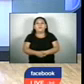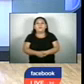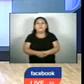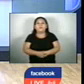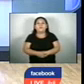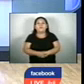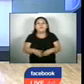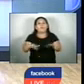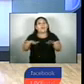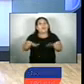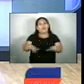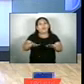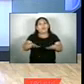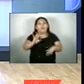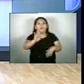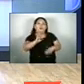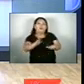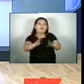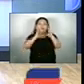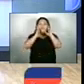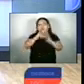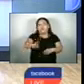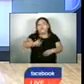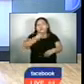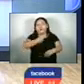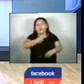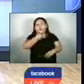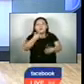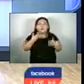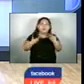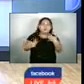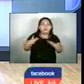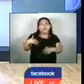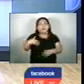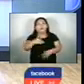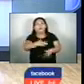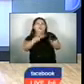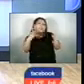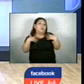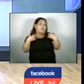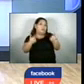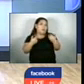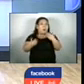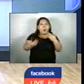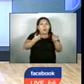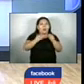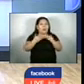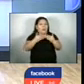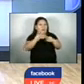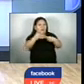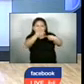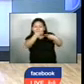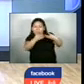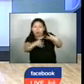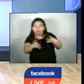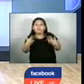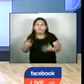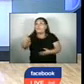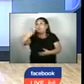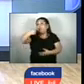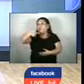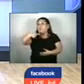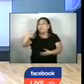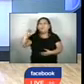gracias, Rocío, por tu reporte. Parte de las declaraciones que realizaba el ministro de Salud, Francisco Alaví. Varias cosas que decir de este medicamento